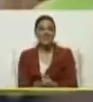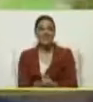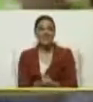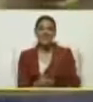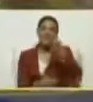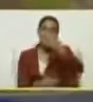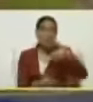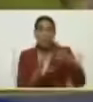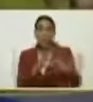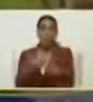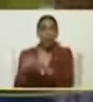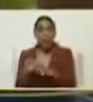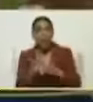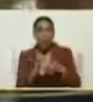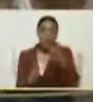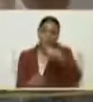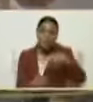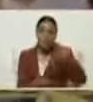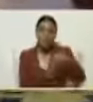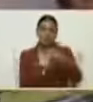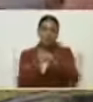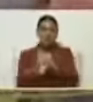Chávez.